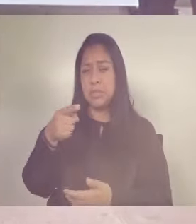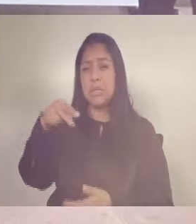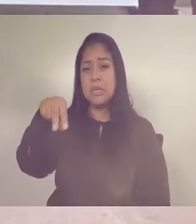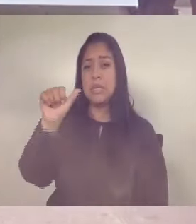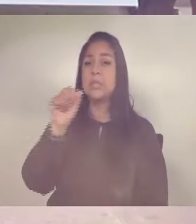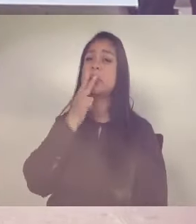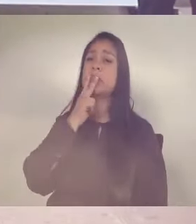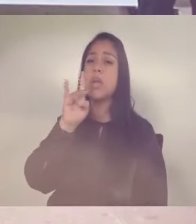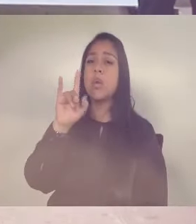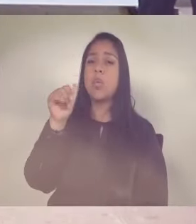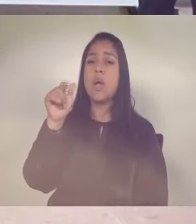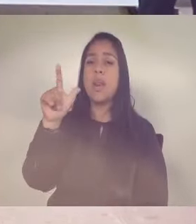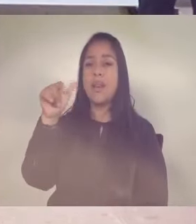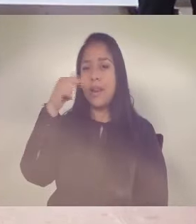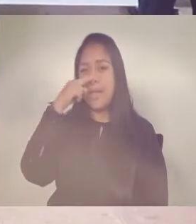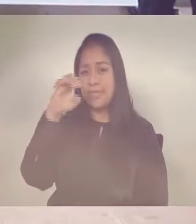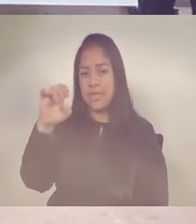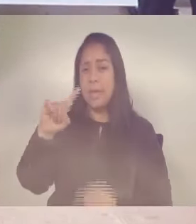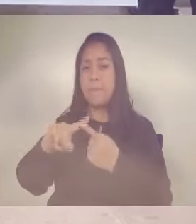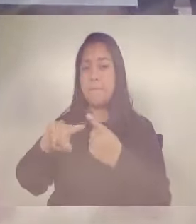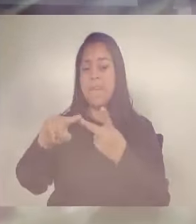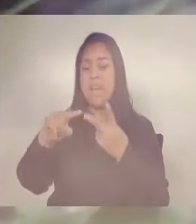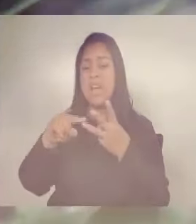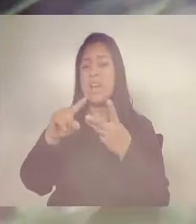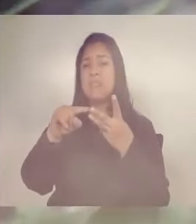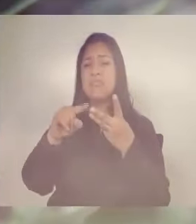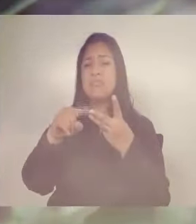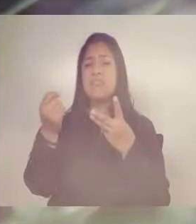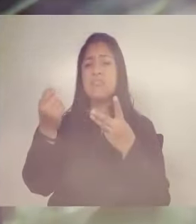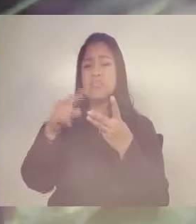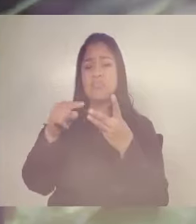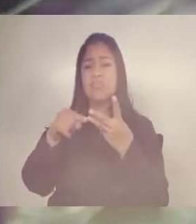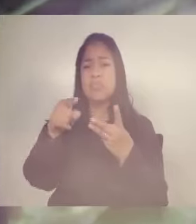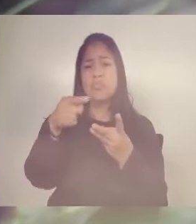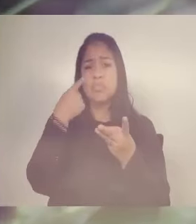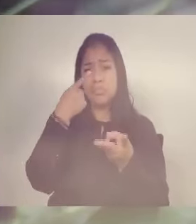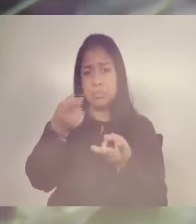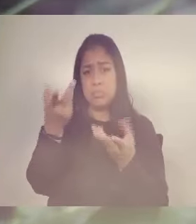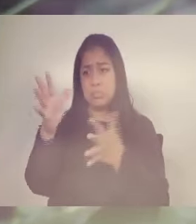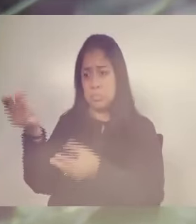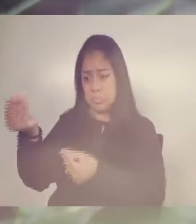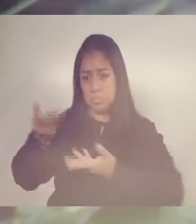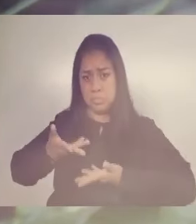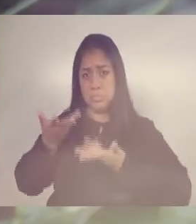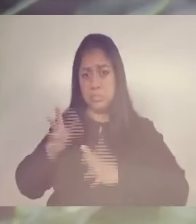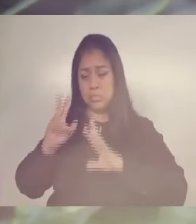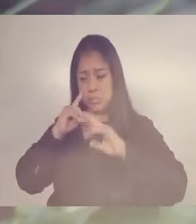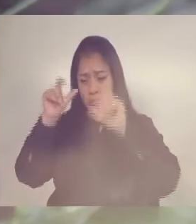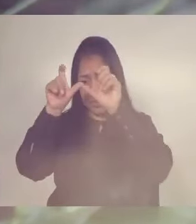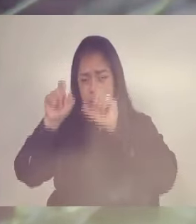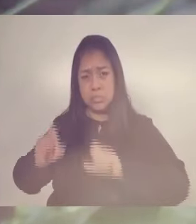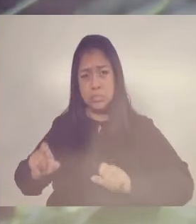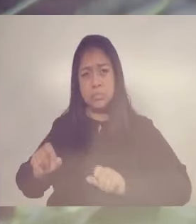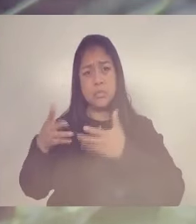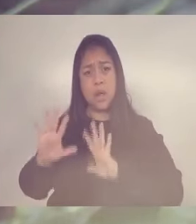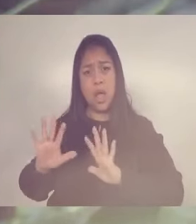Nahualate, pero hay dos puentes más que se hablan en este estudio. ¿Ya usted ha recibido este estudio? ¿Ya lo ha analizado? Y si